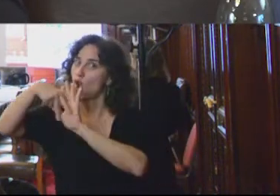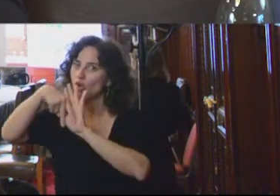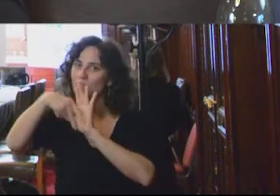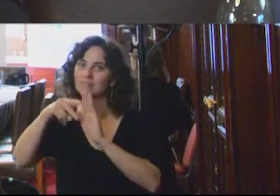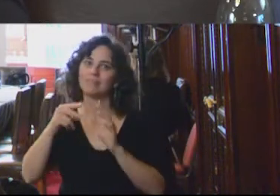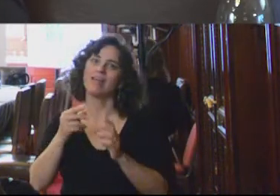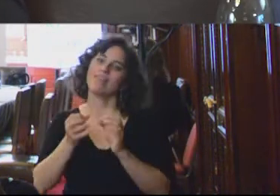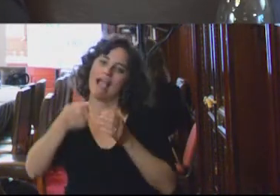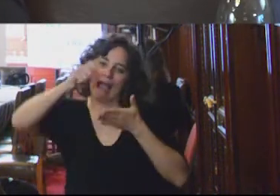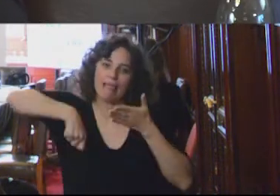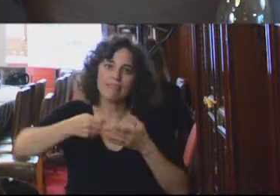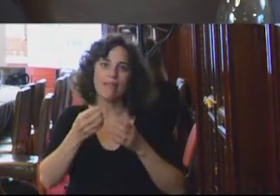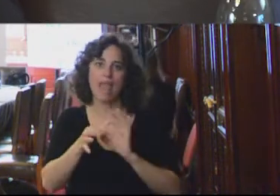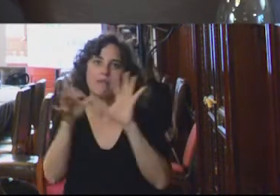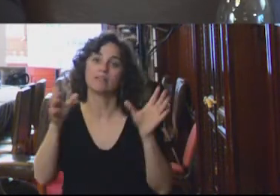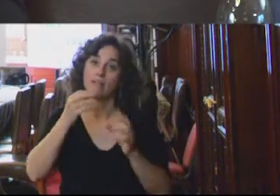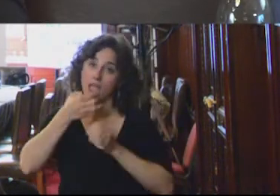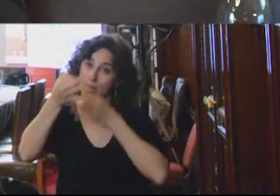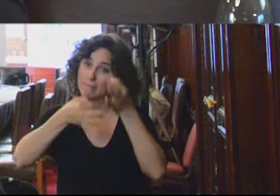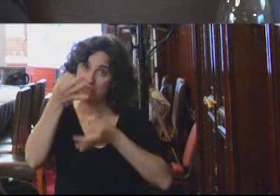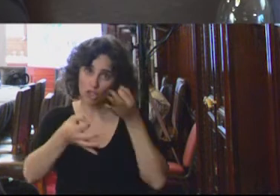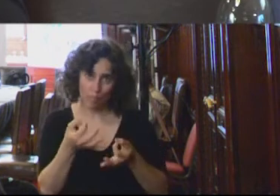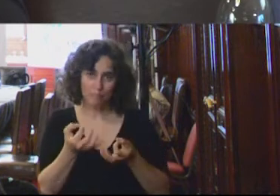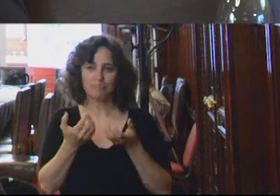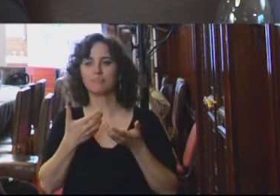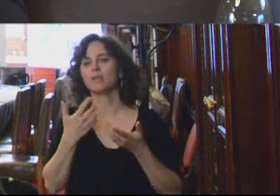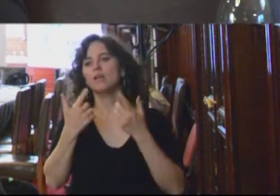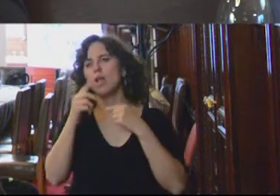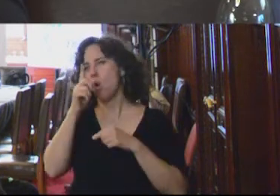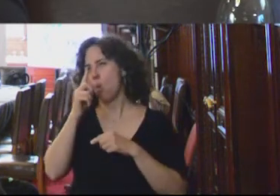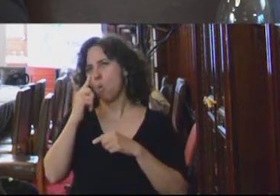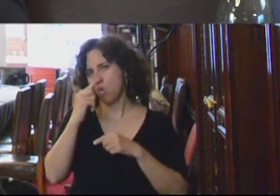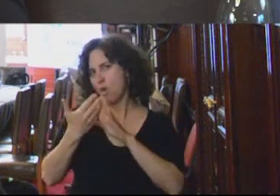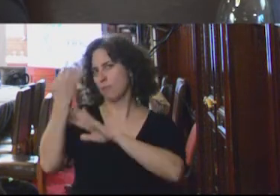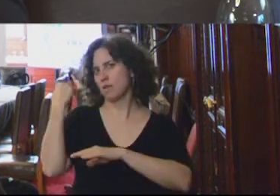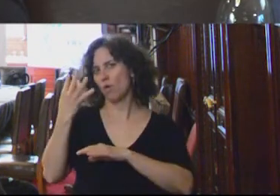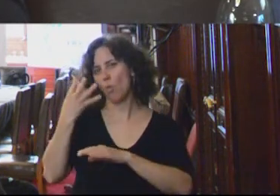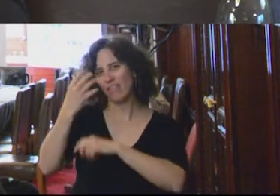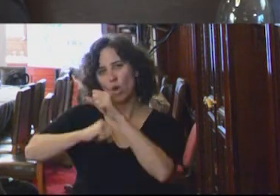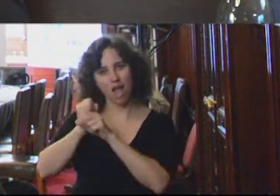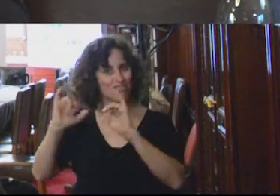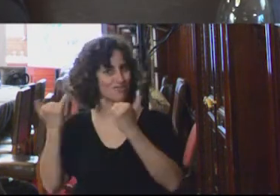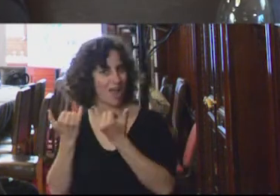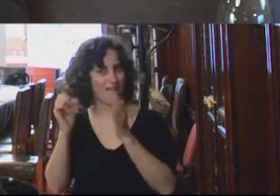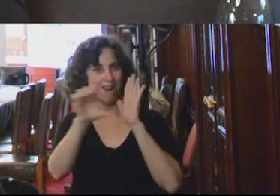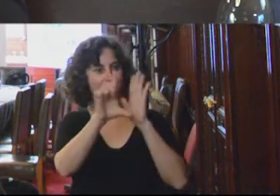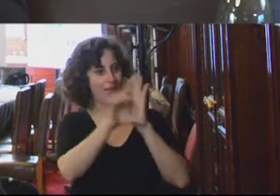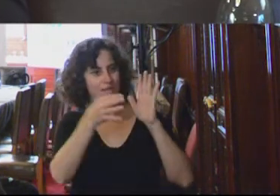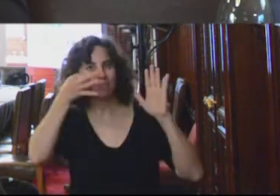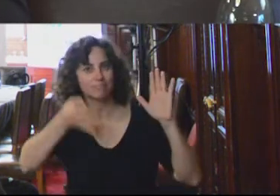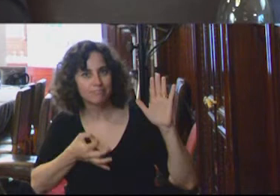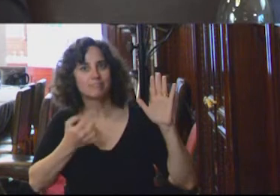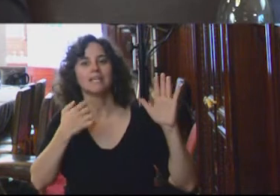expresión. Así, el pasado junio se cumplieron 4 años de vigencia de la ley y las cifras que contabilizó